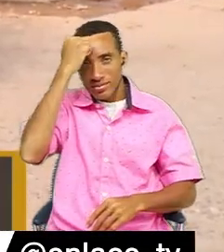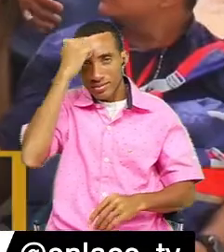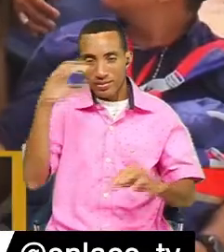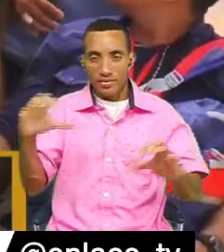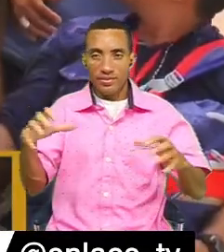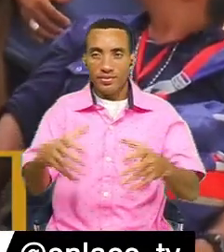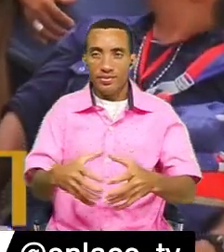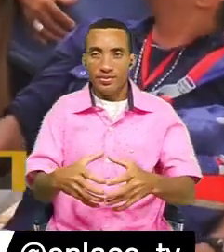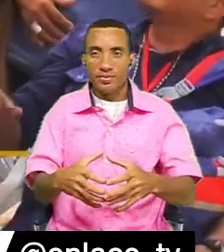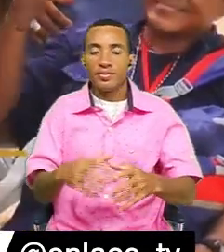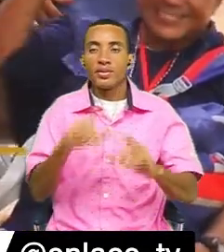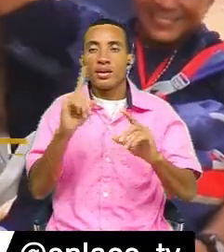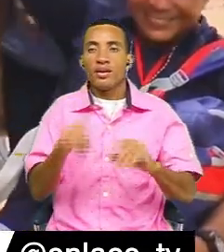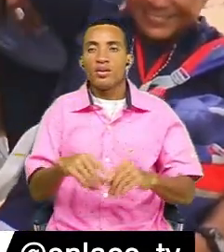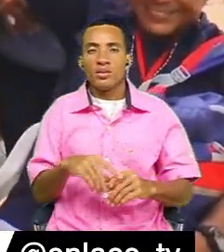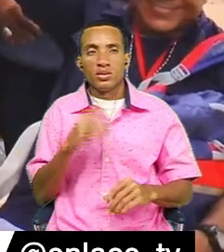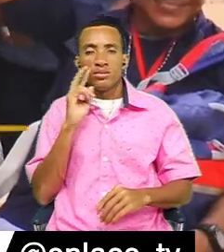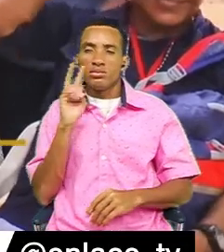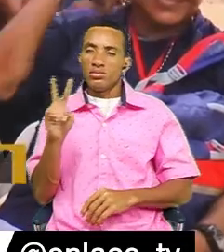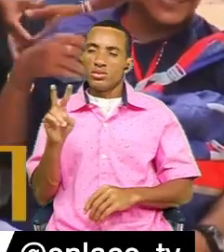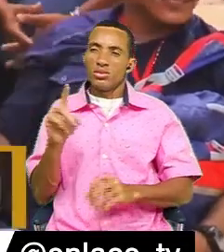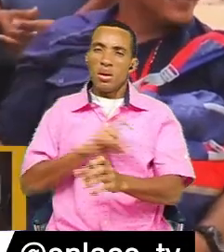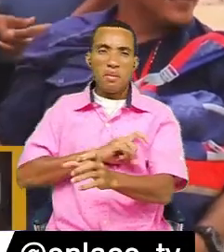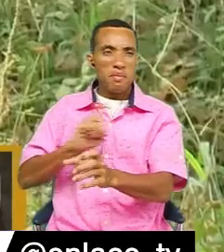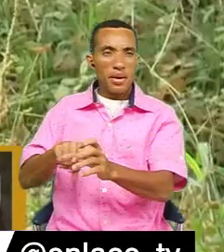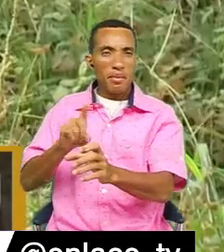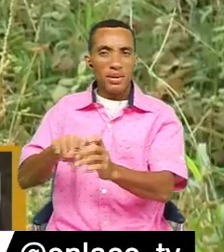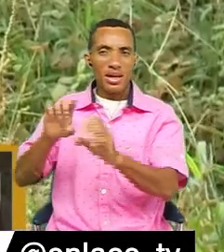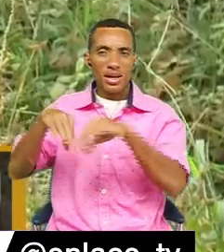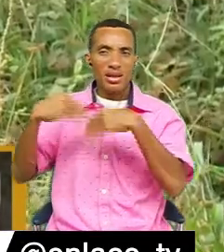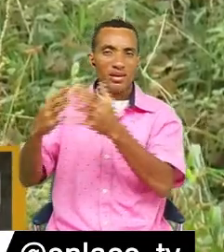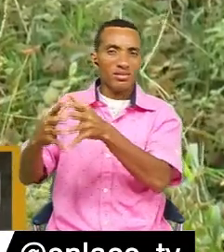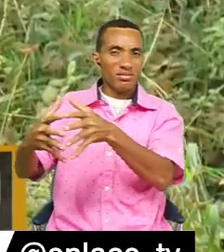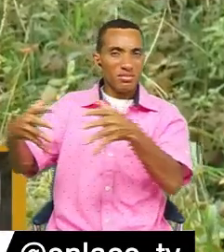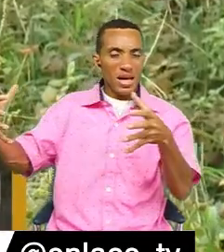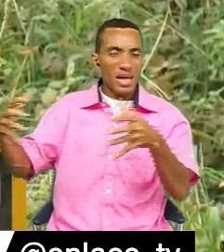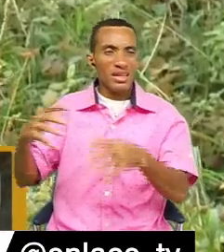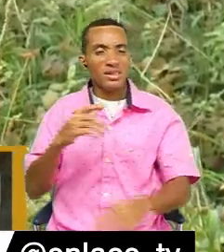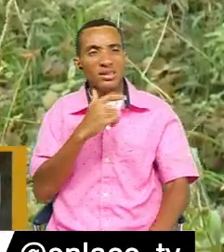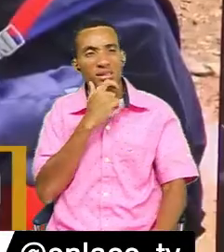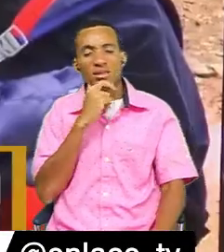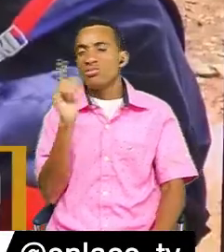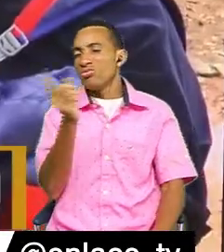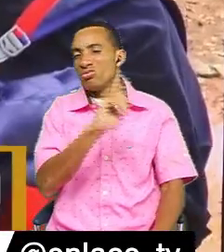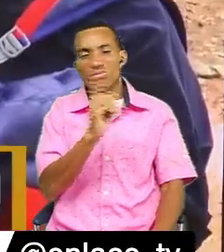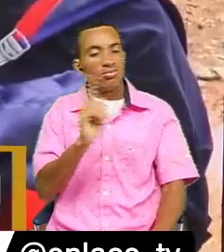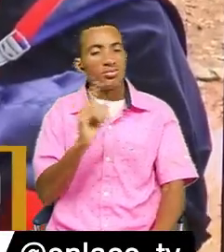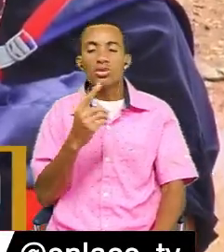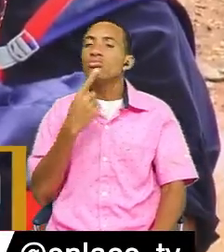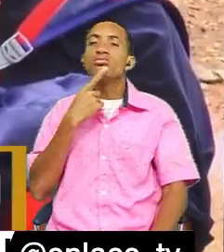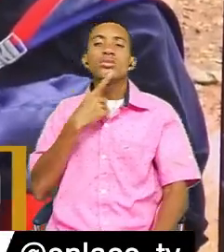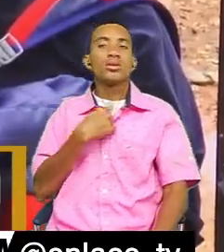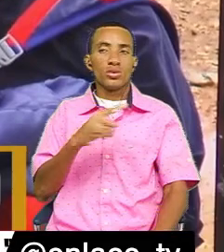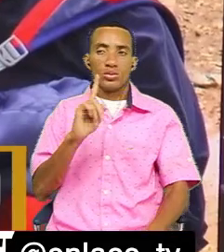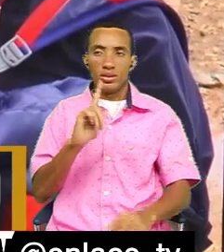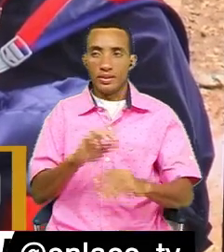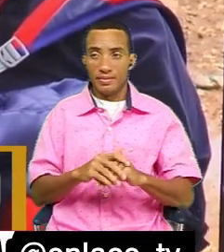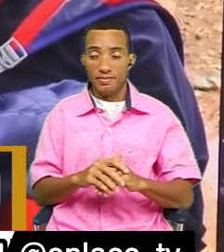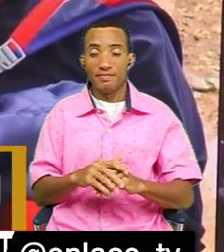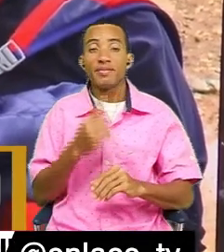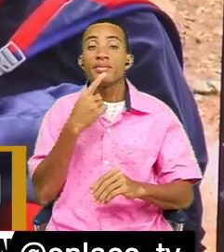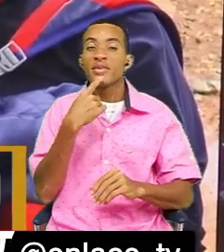dice popularmente, no ven con buenos ojos la posición de la Secretaría de Educación frente al tema del megacolegio Juan Francisco Sarasti. Ellos